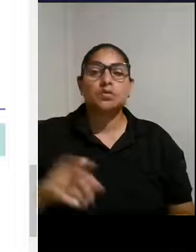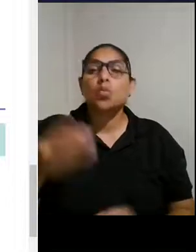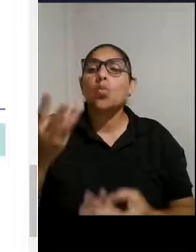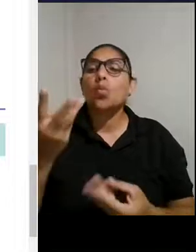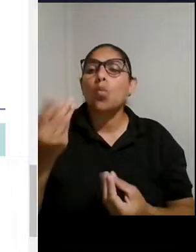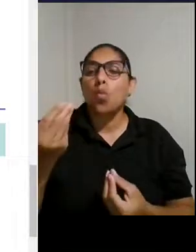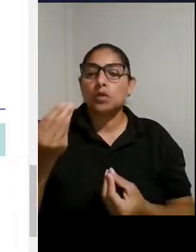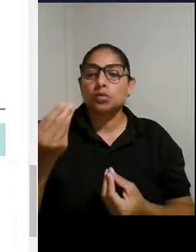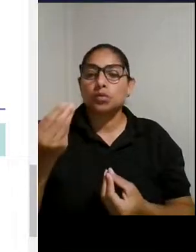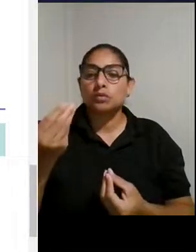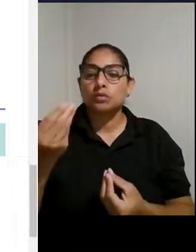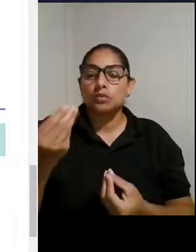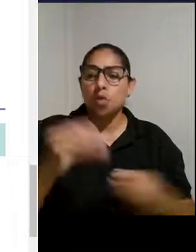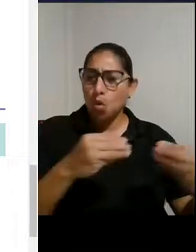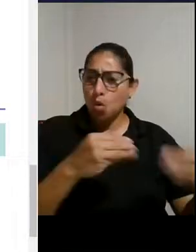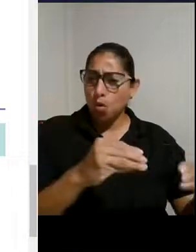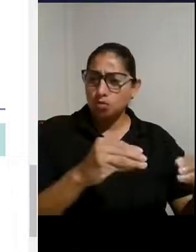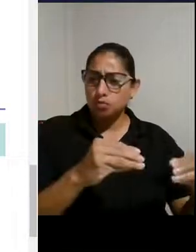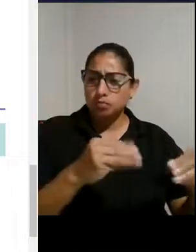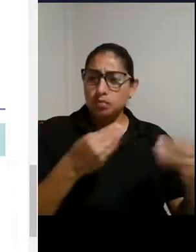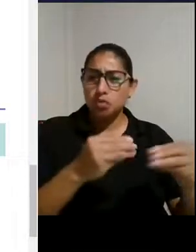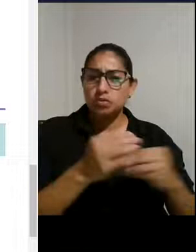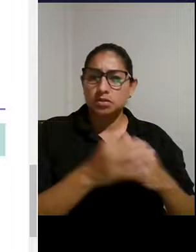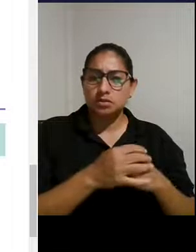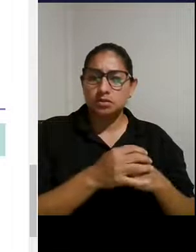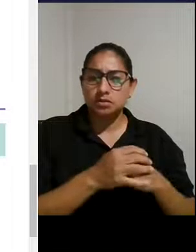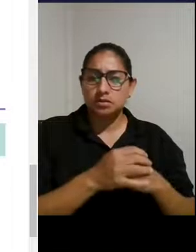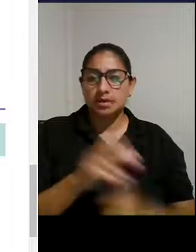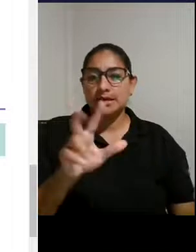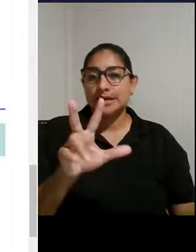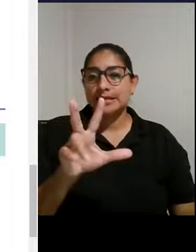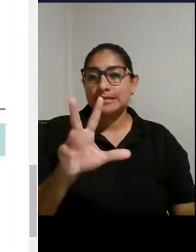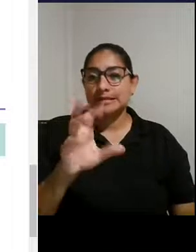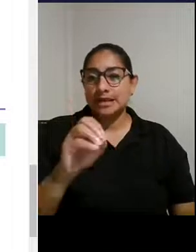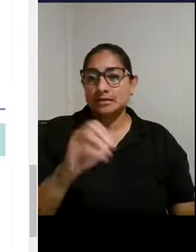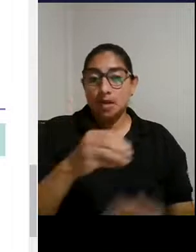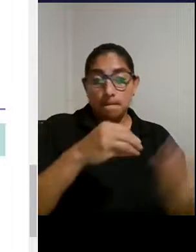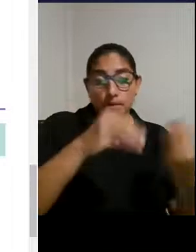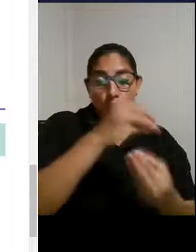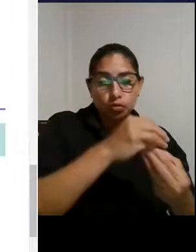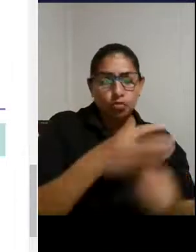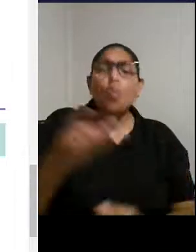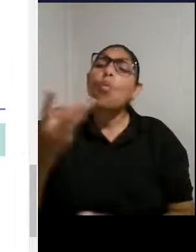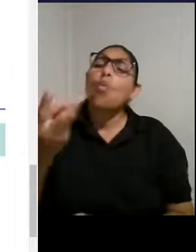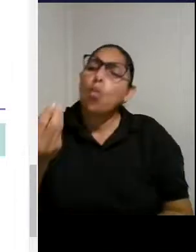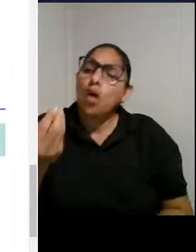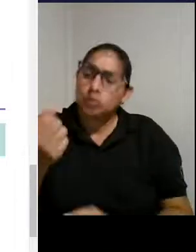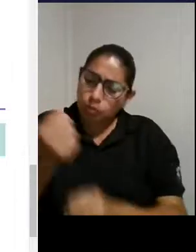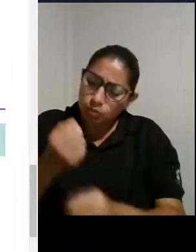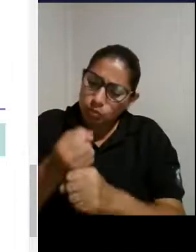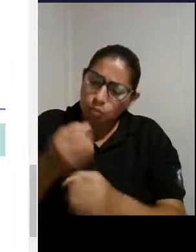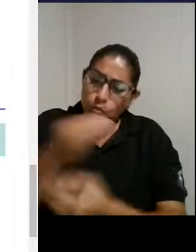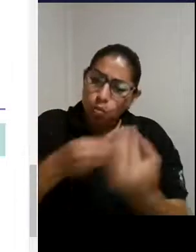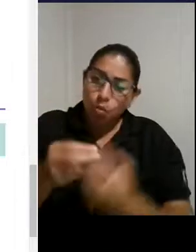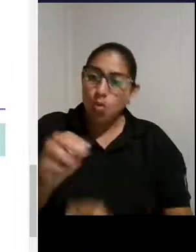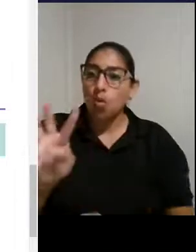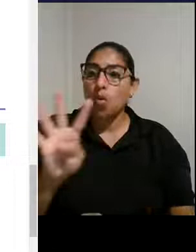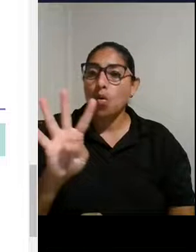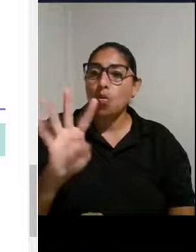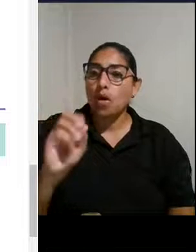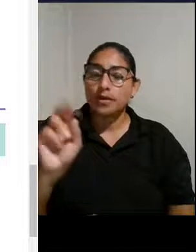cuál es el costo de producir 30 unidades, cuál es el costo de producir